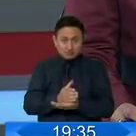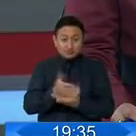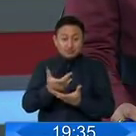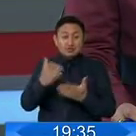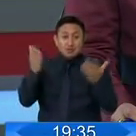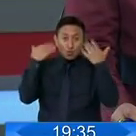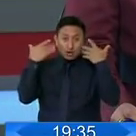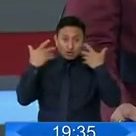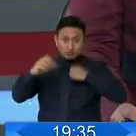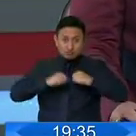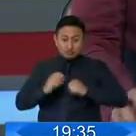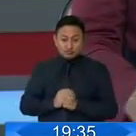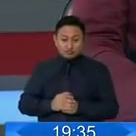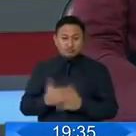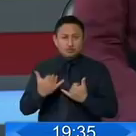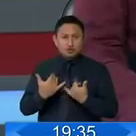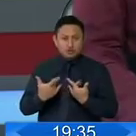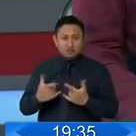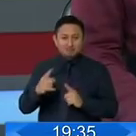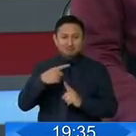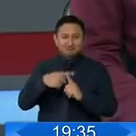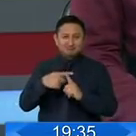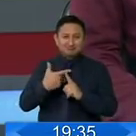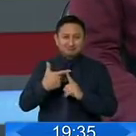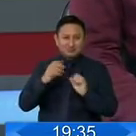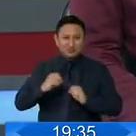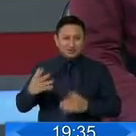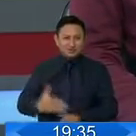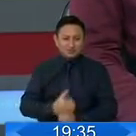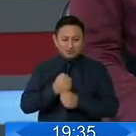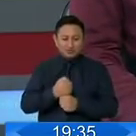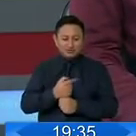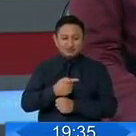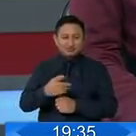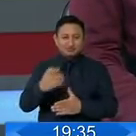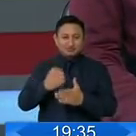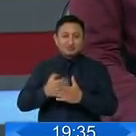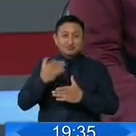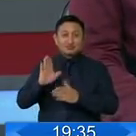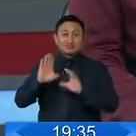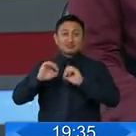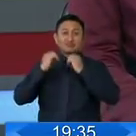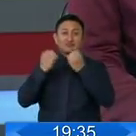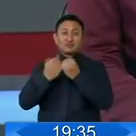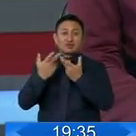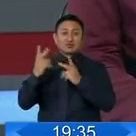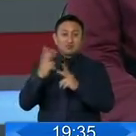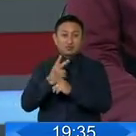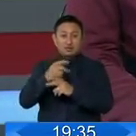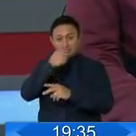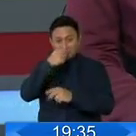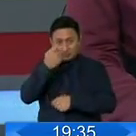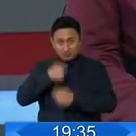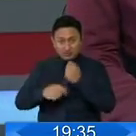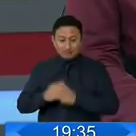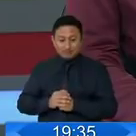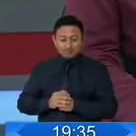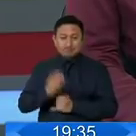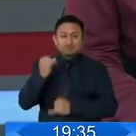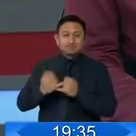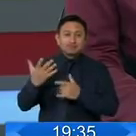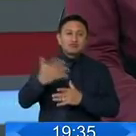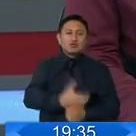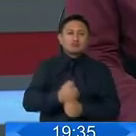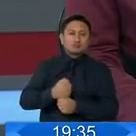ciudad de Guayaquil lograron obtener resultados alentadores en la lucha contra las organizaciones narcodelictivas. Los últimos golpes